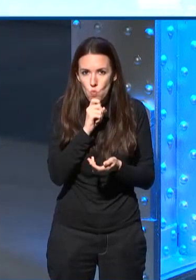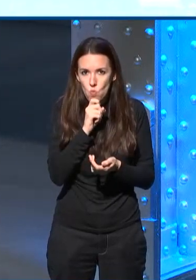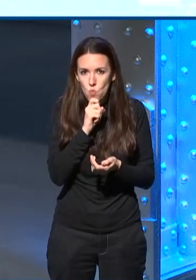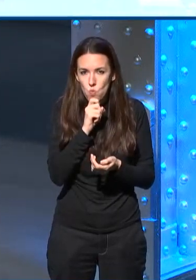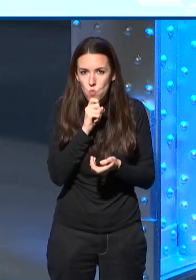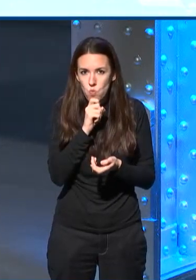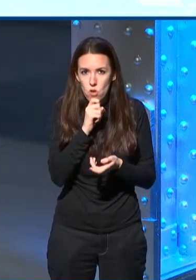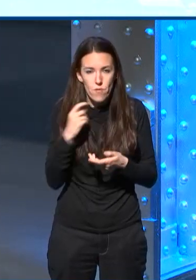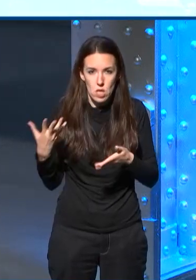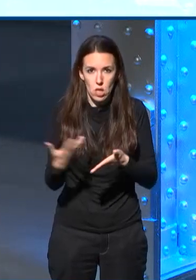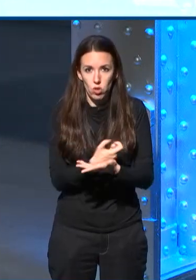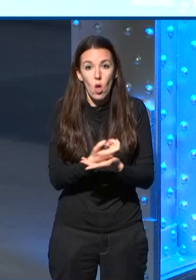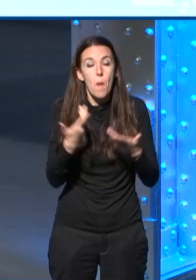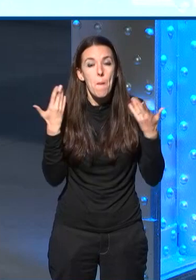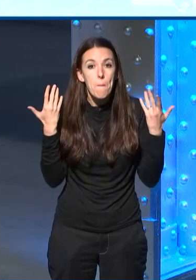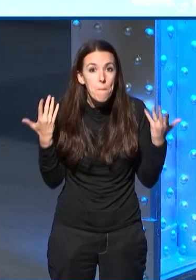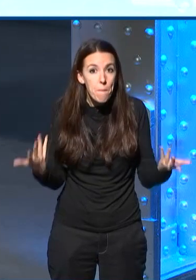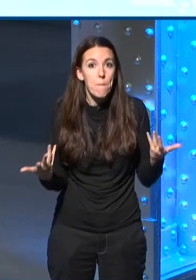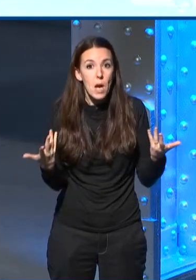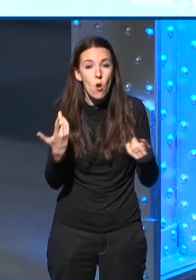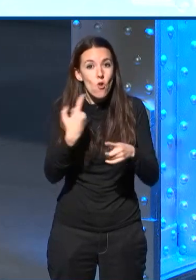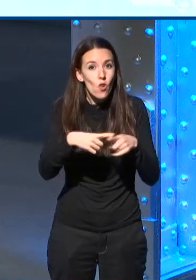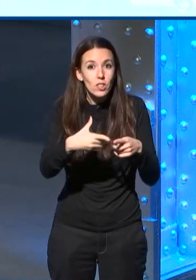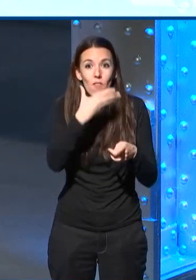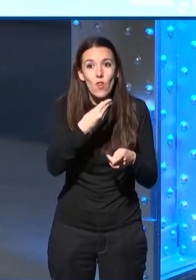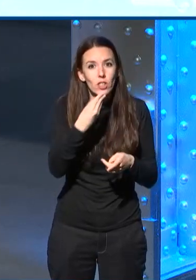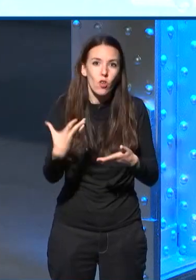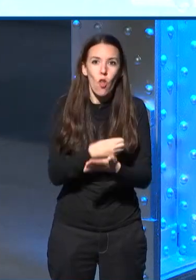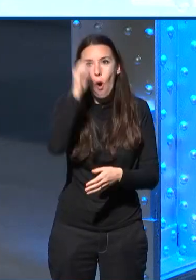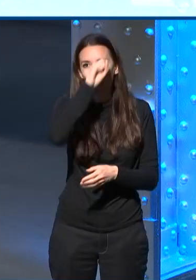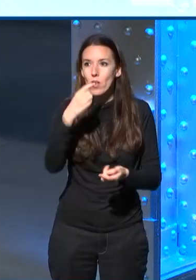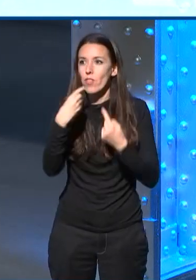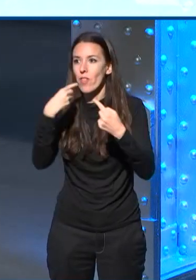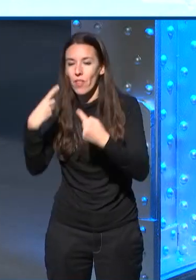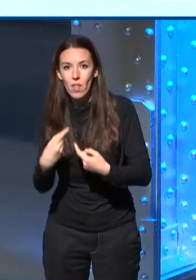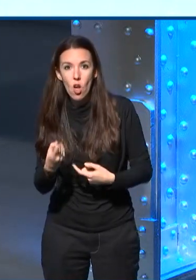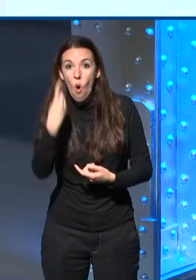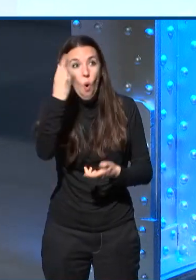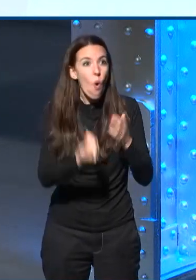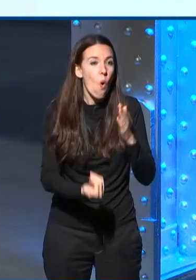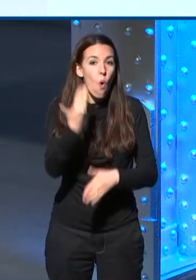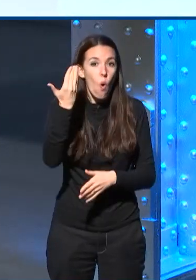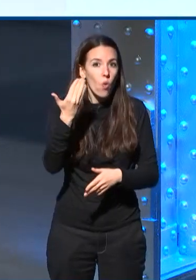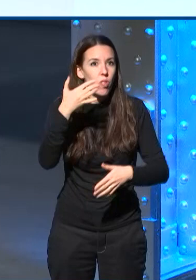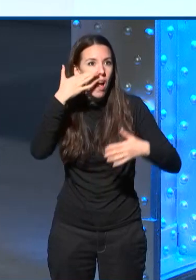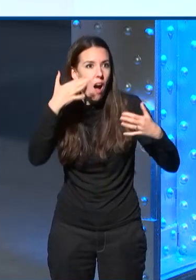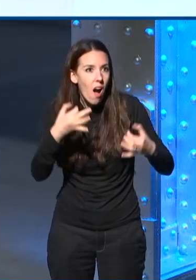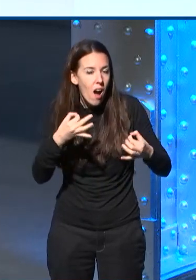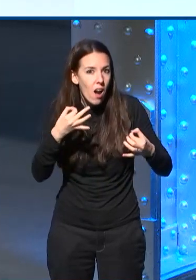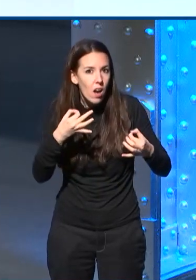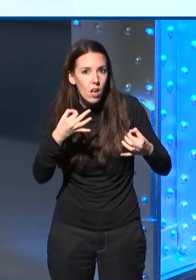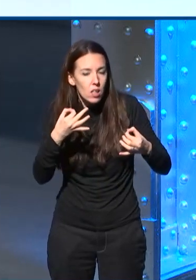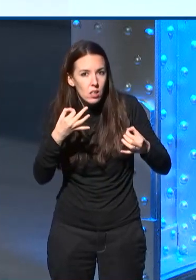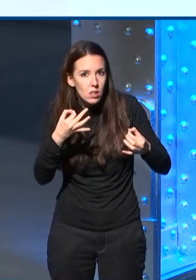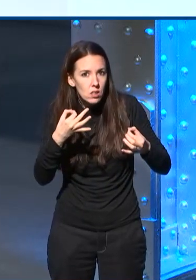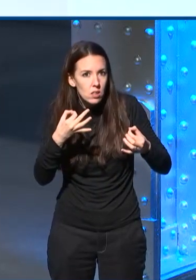a mí todo esto y tal, pero claro, cuando las cosas son bonitas todo el mundo opina. Aquí nadie opina que un día de guerra en Irak cuesta lo que todo el